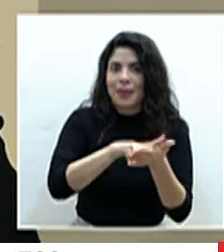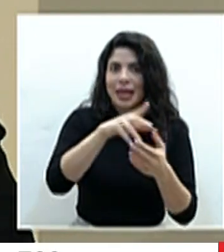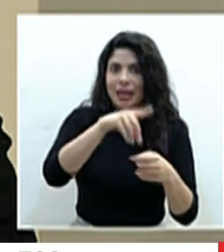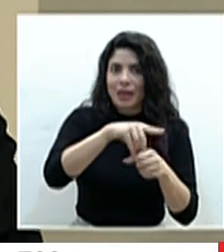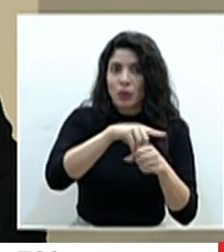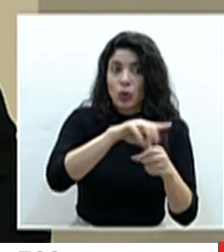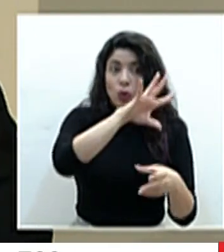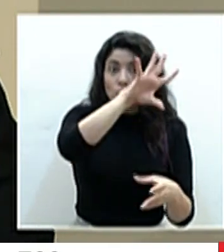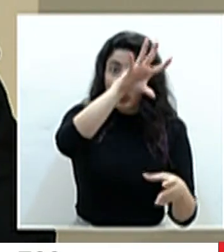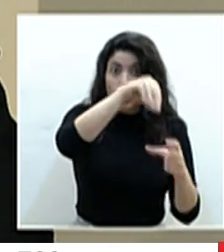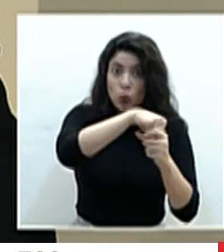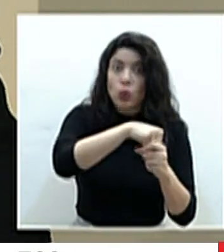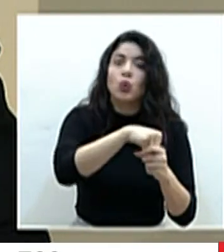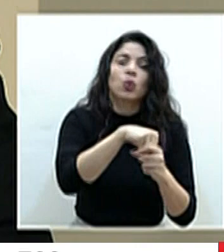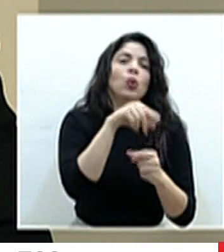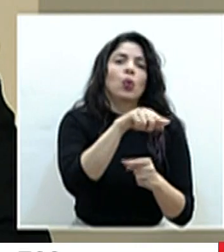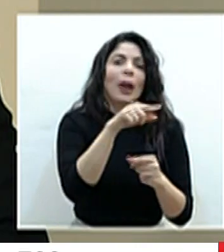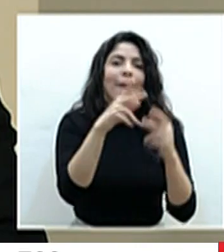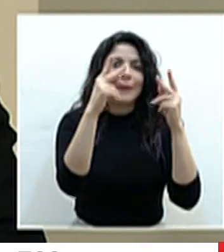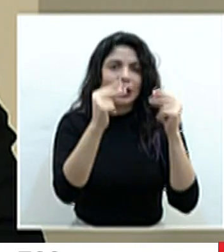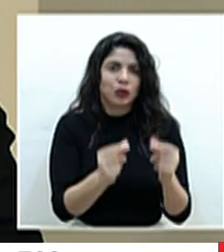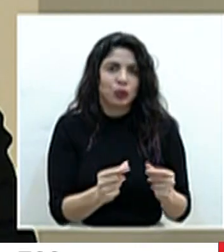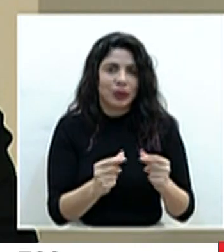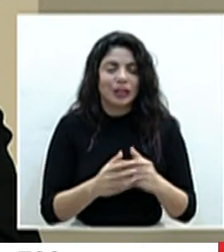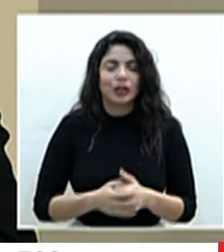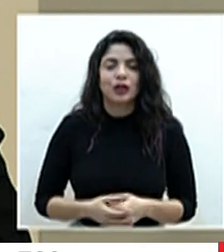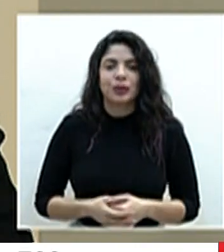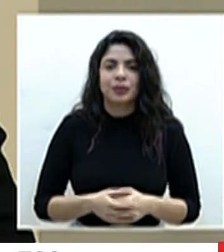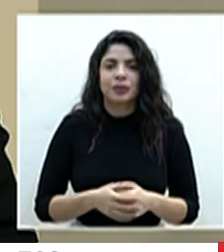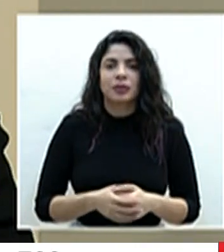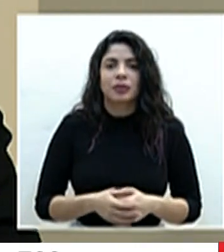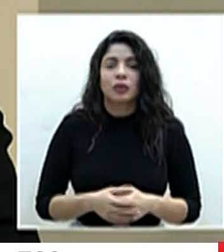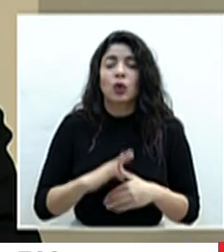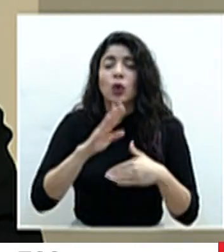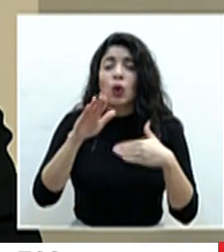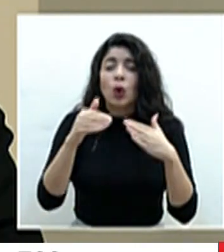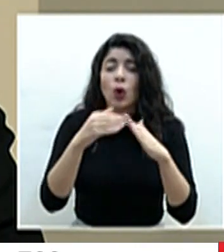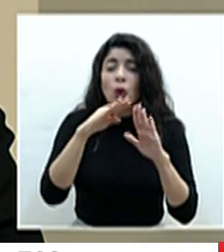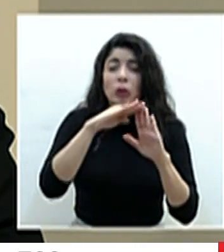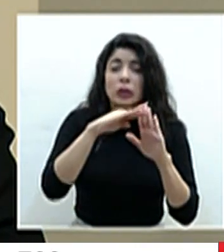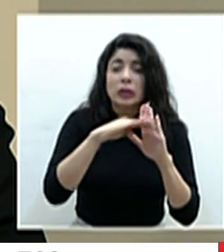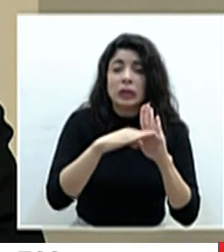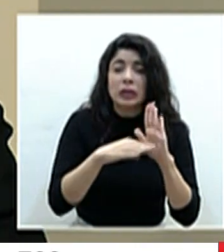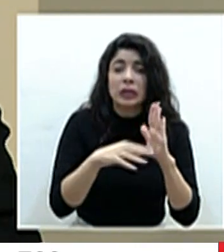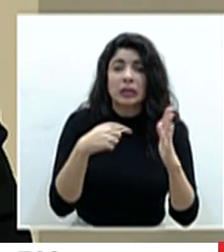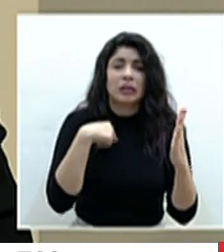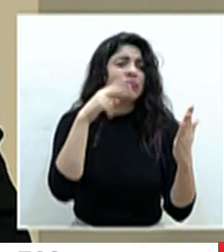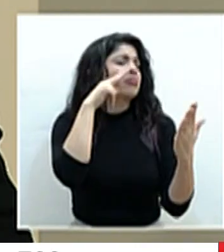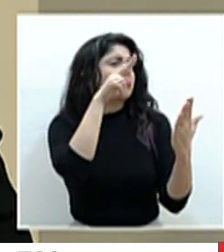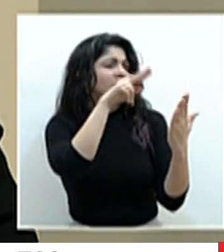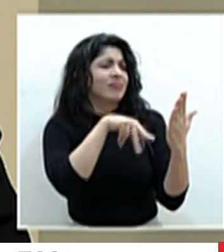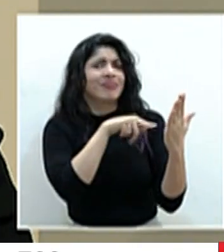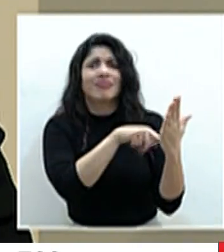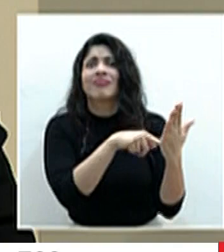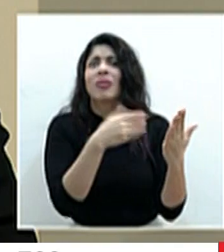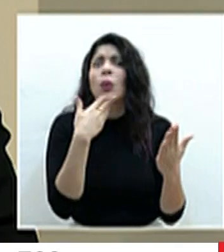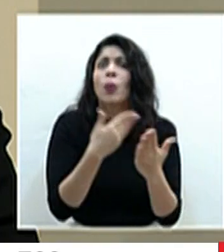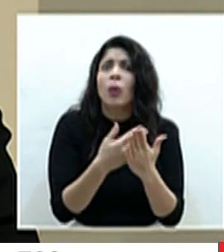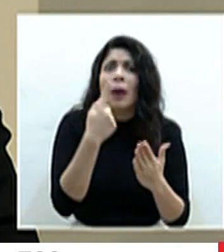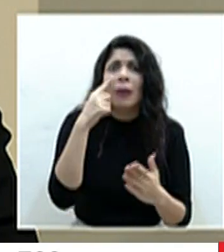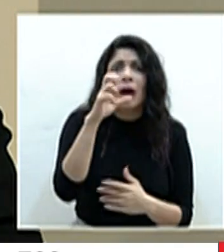diputados, eso componía ese presupuesto. Todos los elementos que yo veo ahí son buenos para Costa